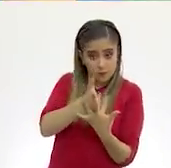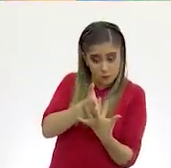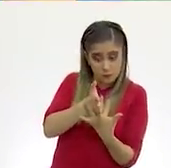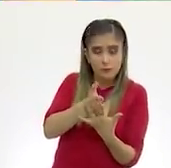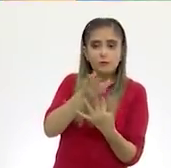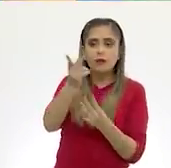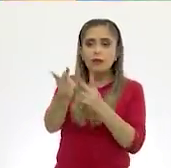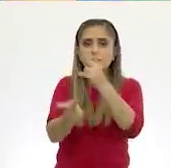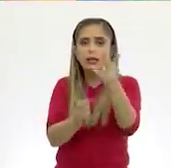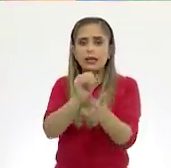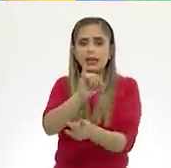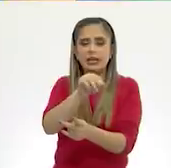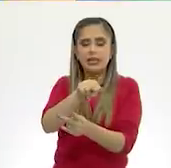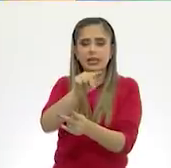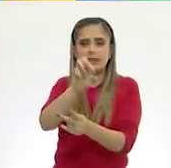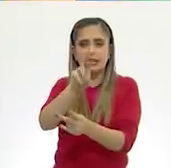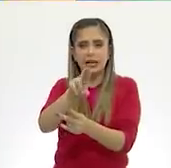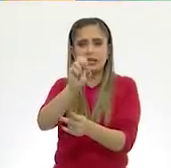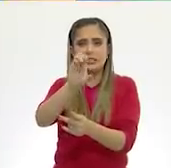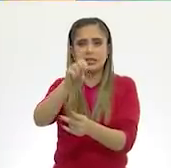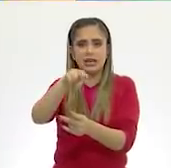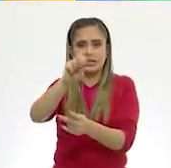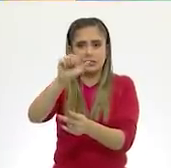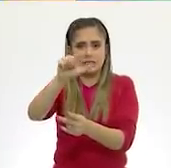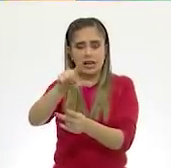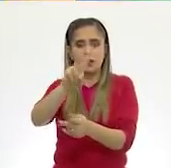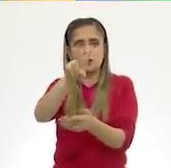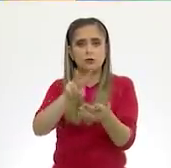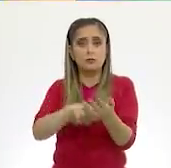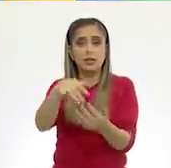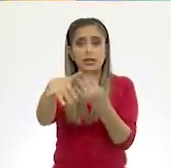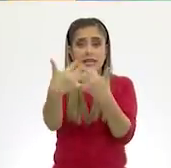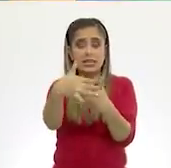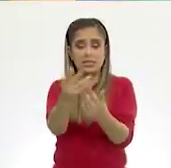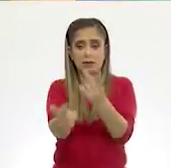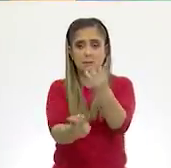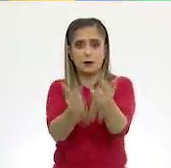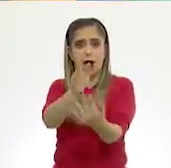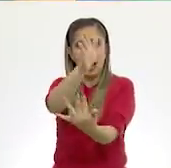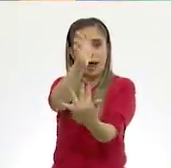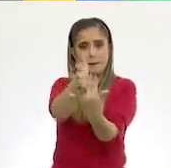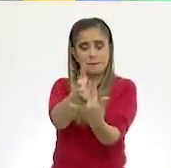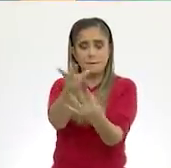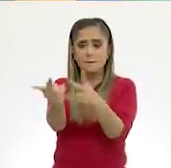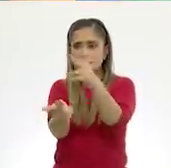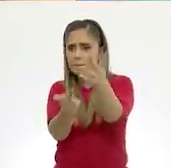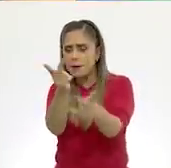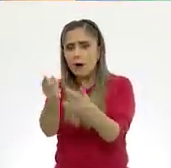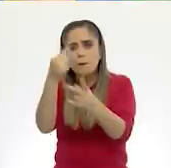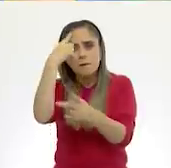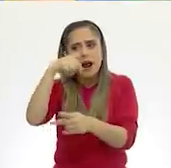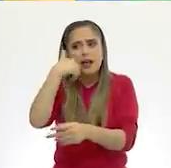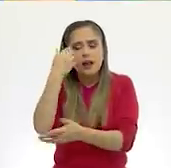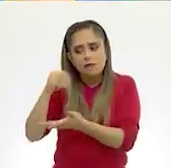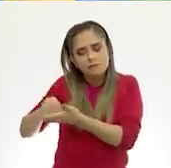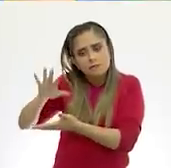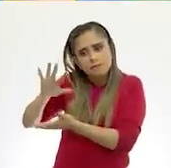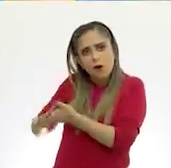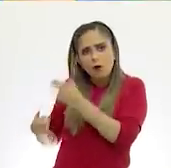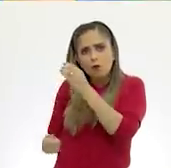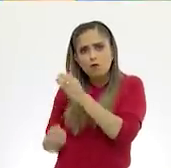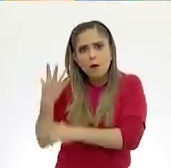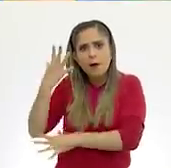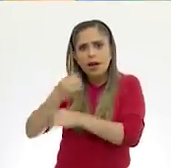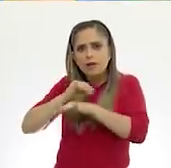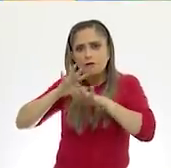encuesta intercensal 2015, con la finalidad de actualizar la información sociodemográfica del